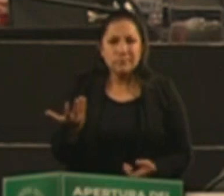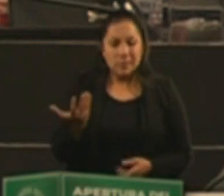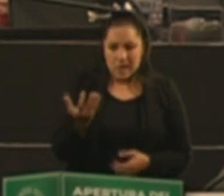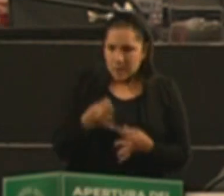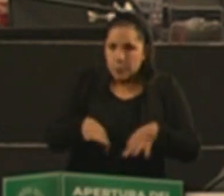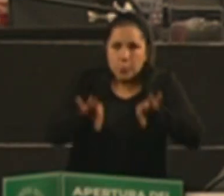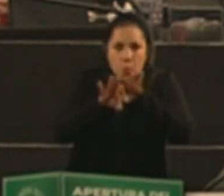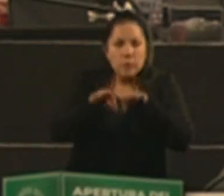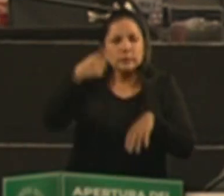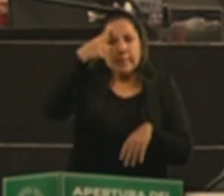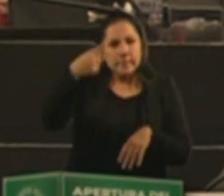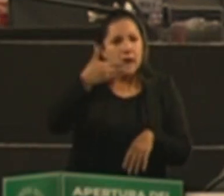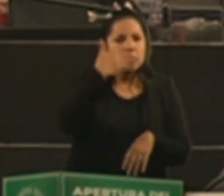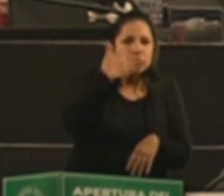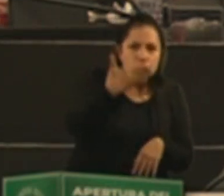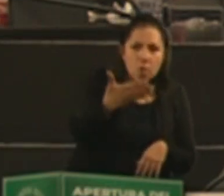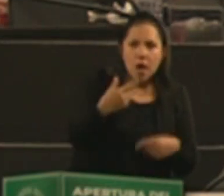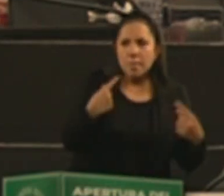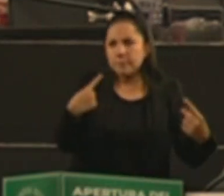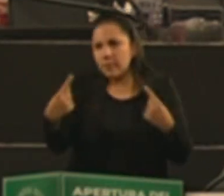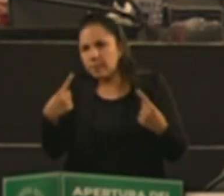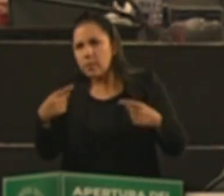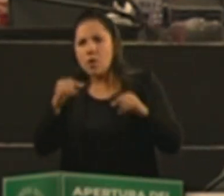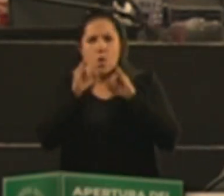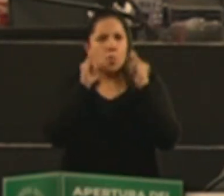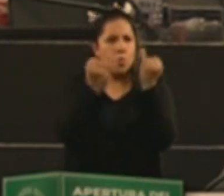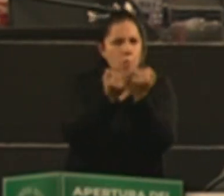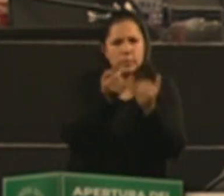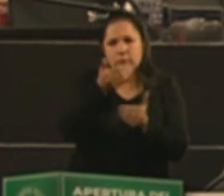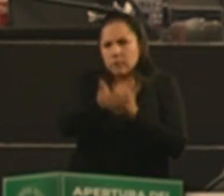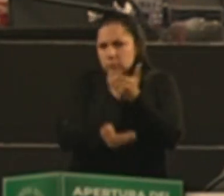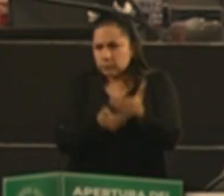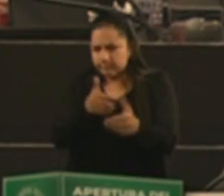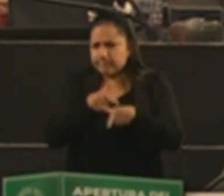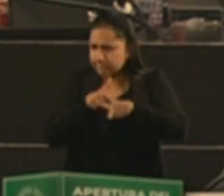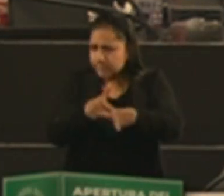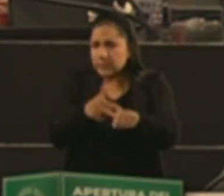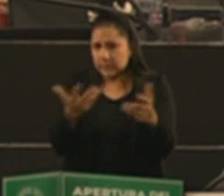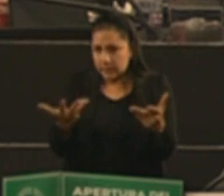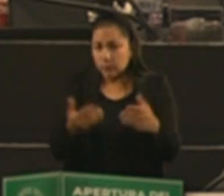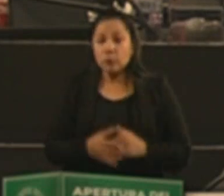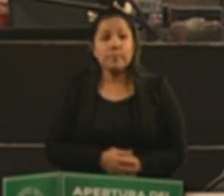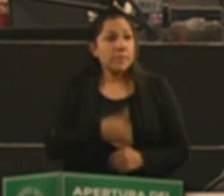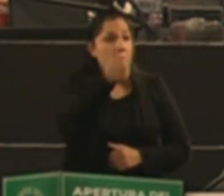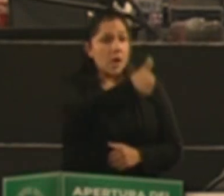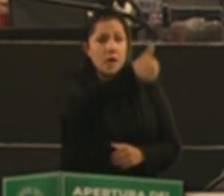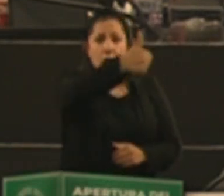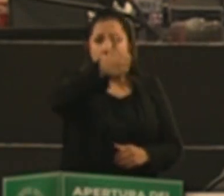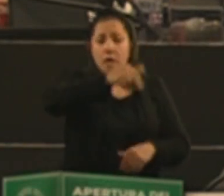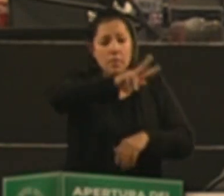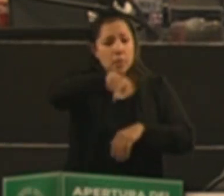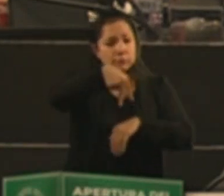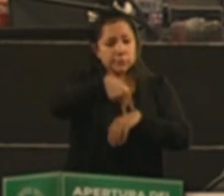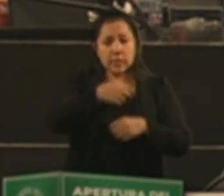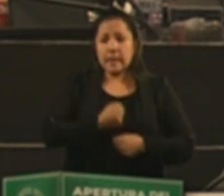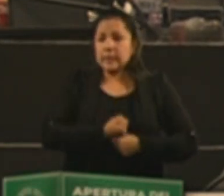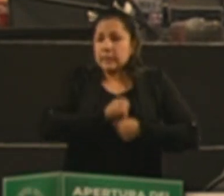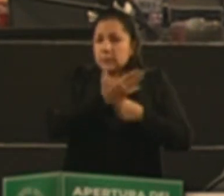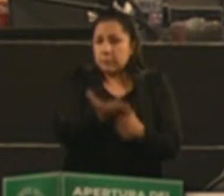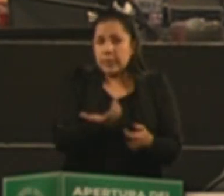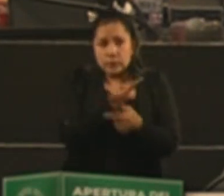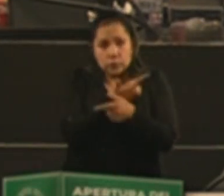esta Asamblea y la libertad de expresión en esta